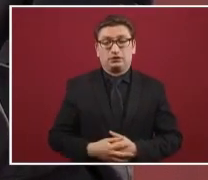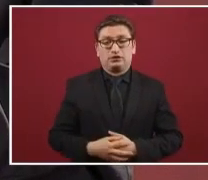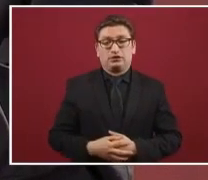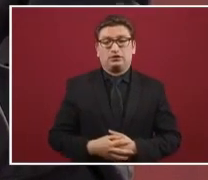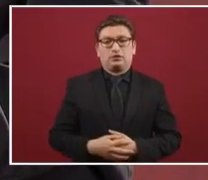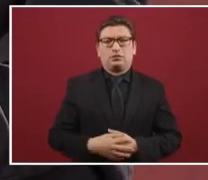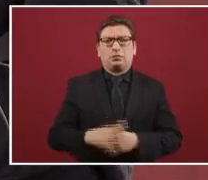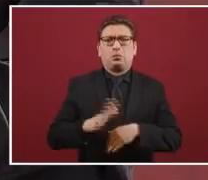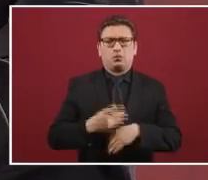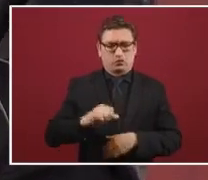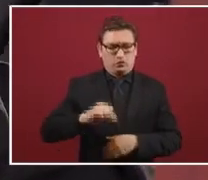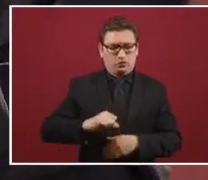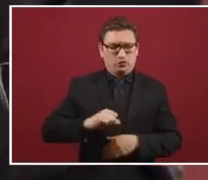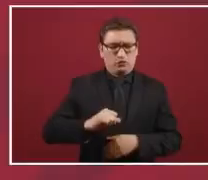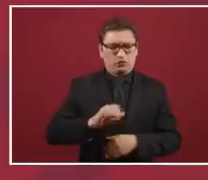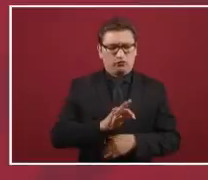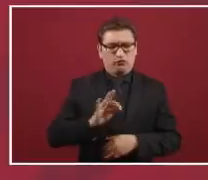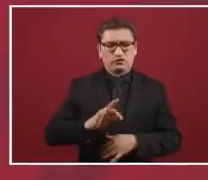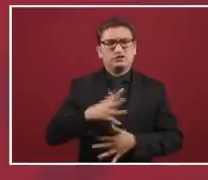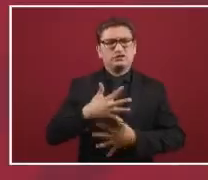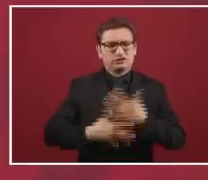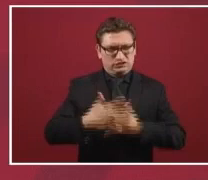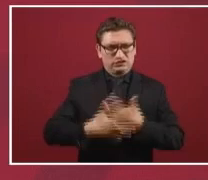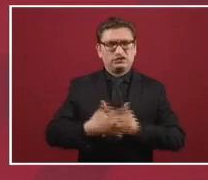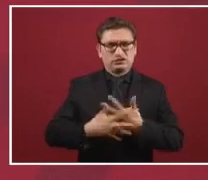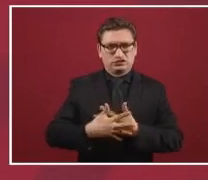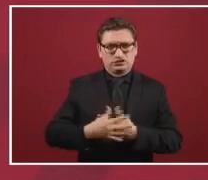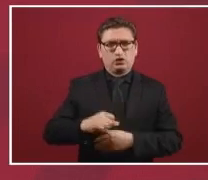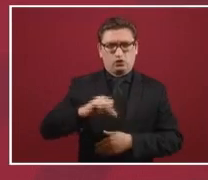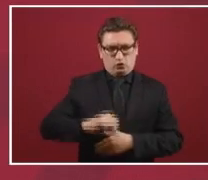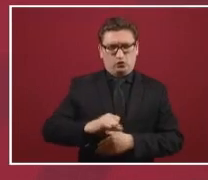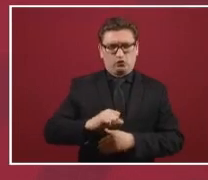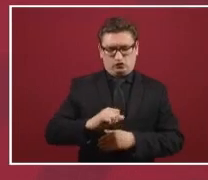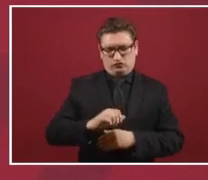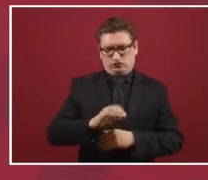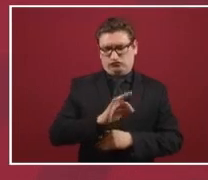porque hoy es 15, hoy se cierra